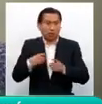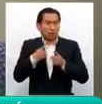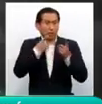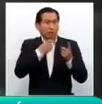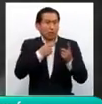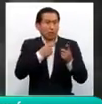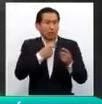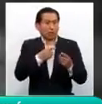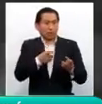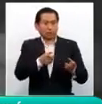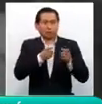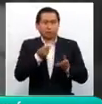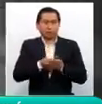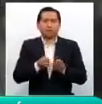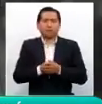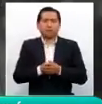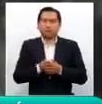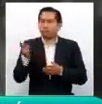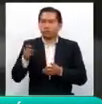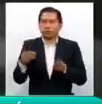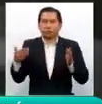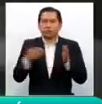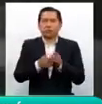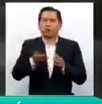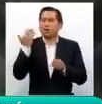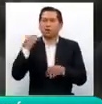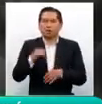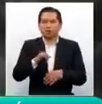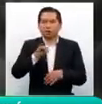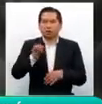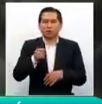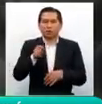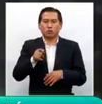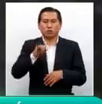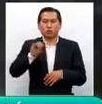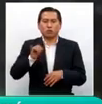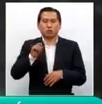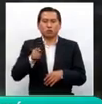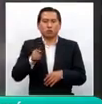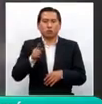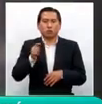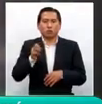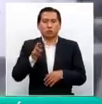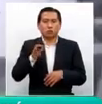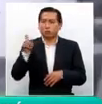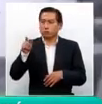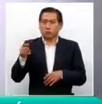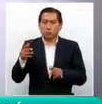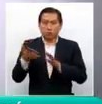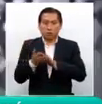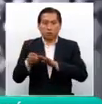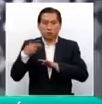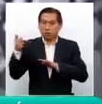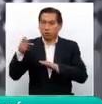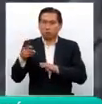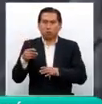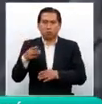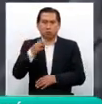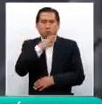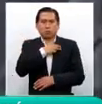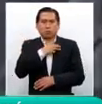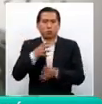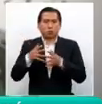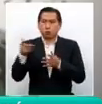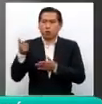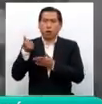no sé. El golpe contra JJ Torres fue apoyado por el gobierno de Estados Unidos, que envió ayuda militar, y